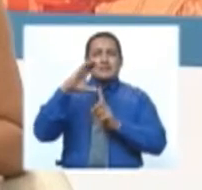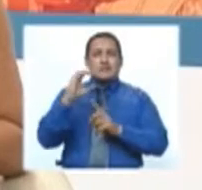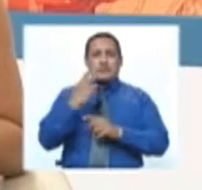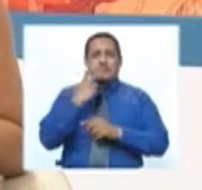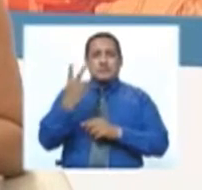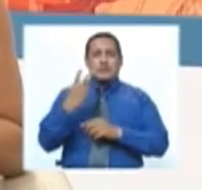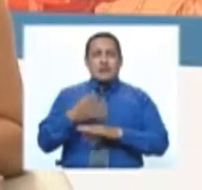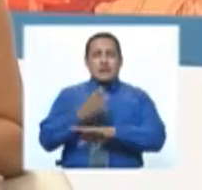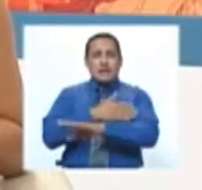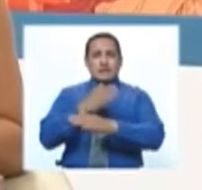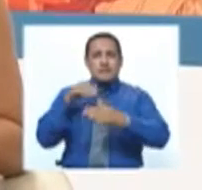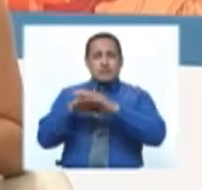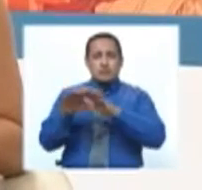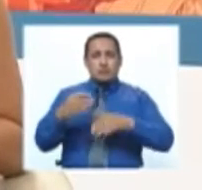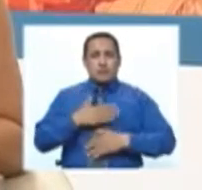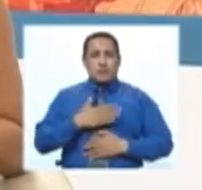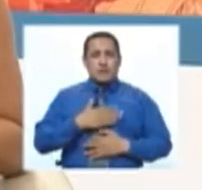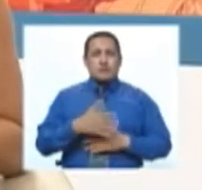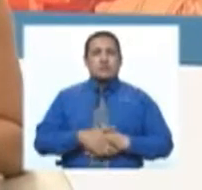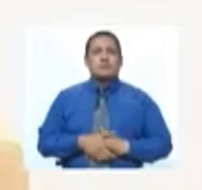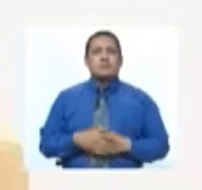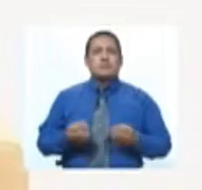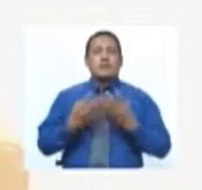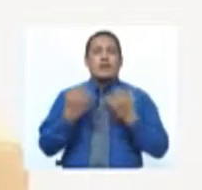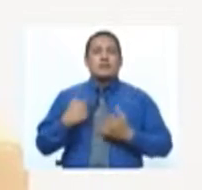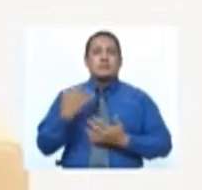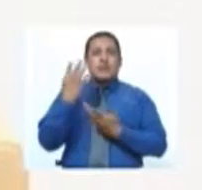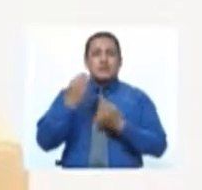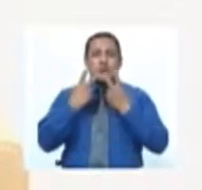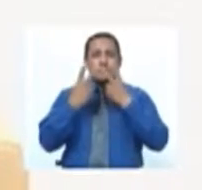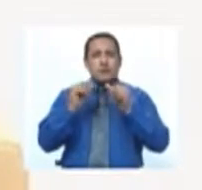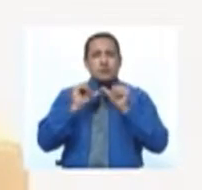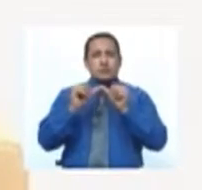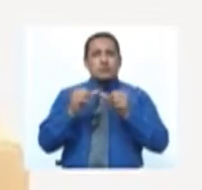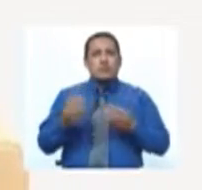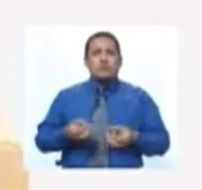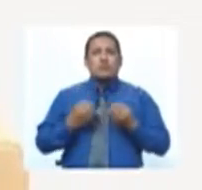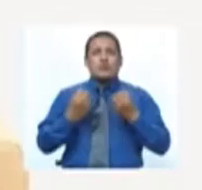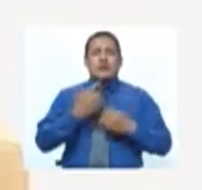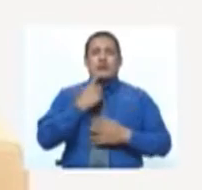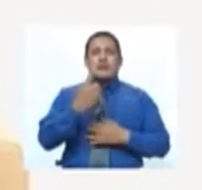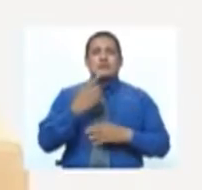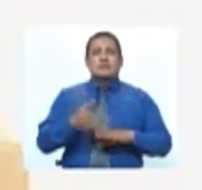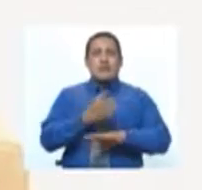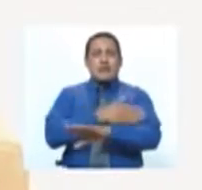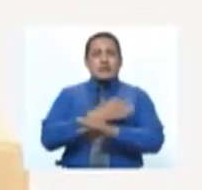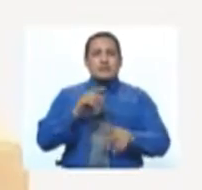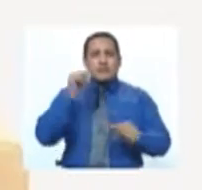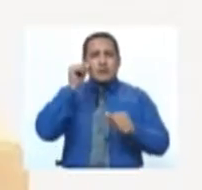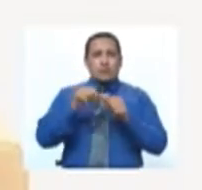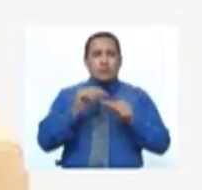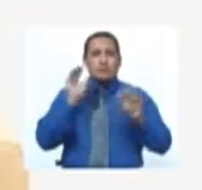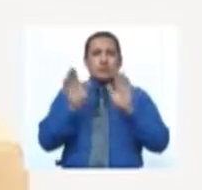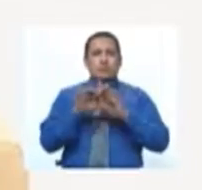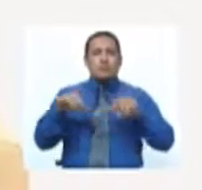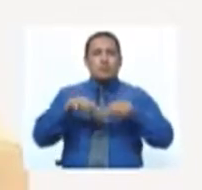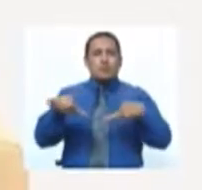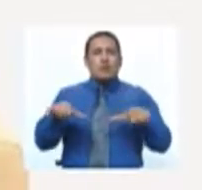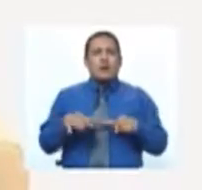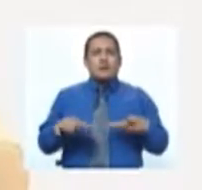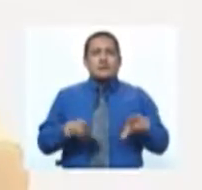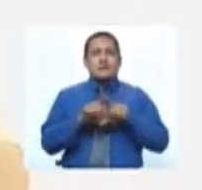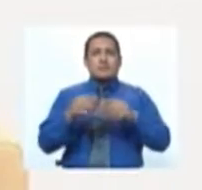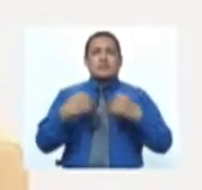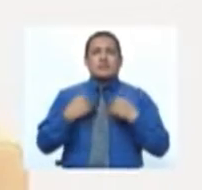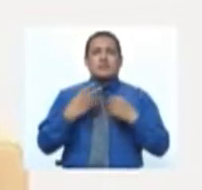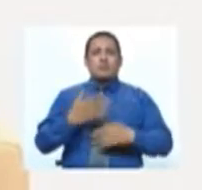¿Queda también dentro de las propiedades del TC? Bueno, esperamos que se mantenga porque es un ícono en la ciudad,